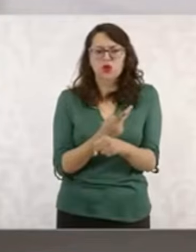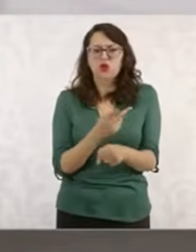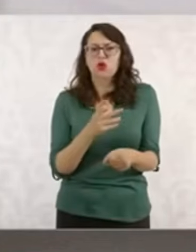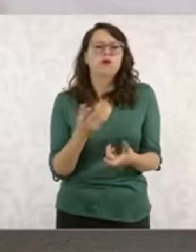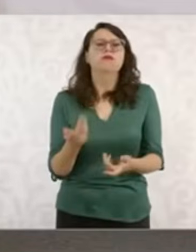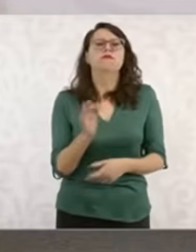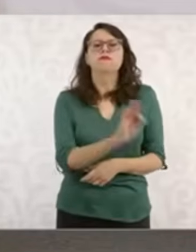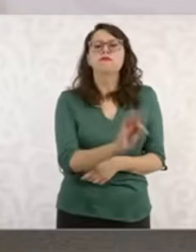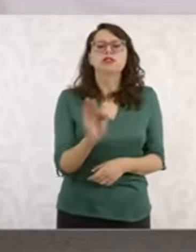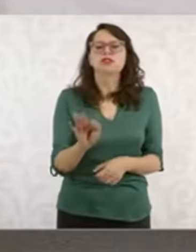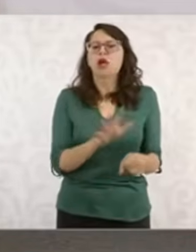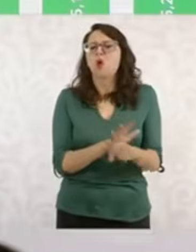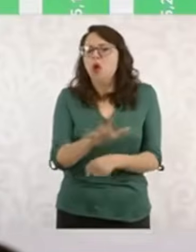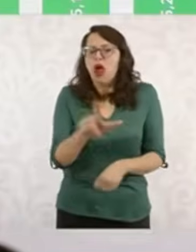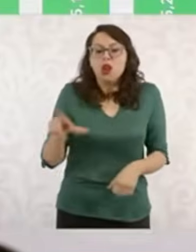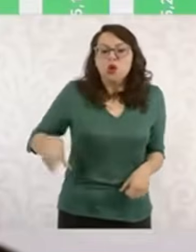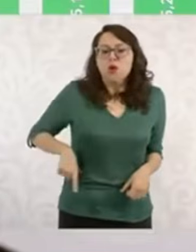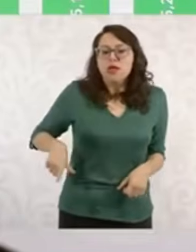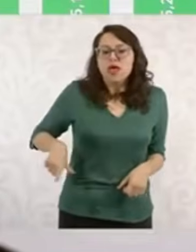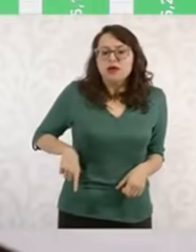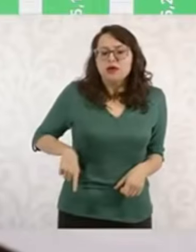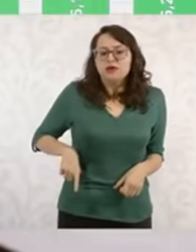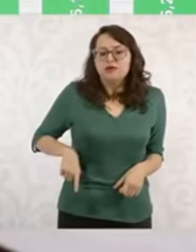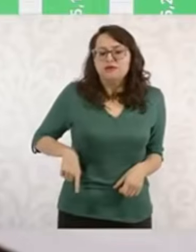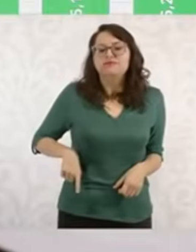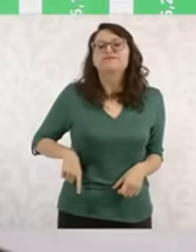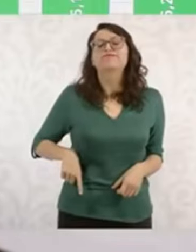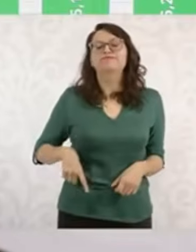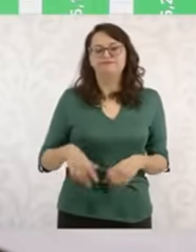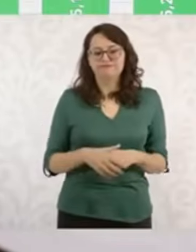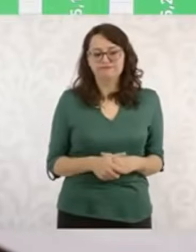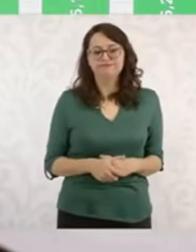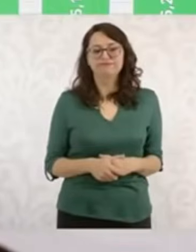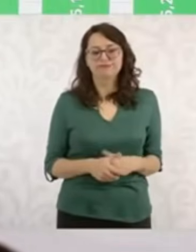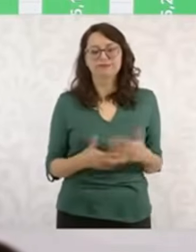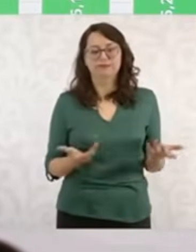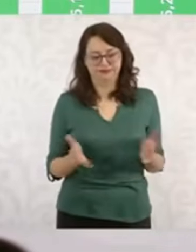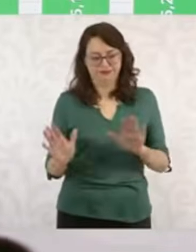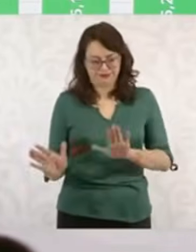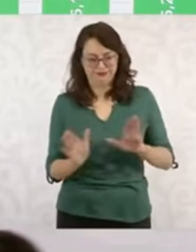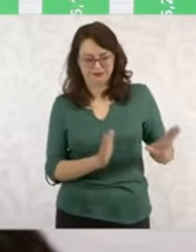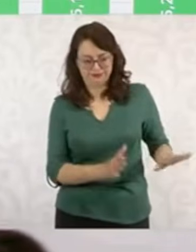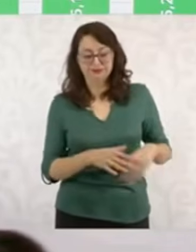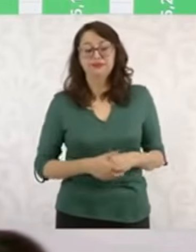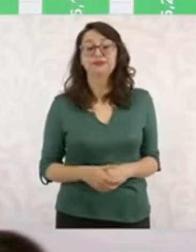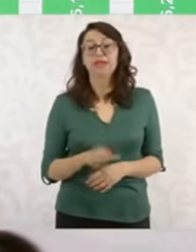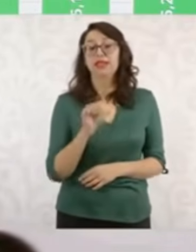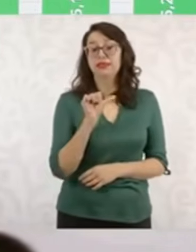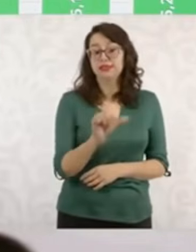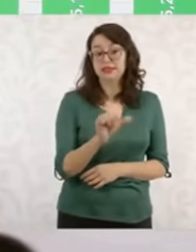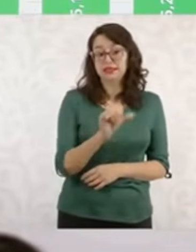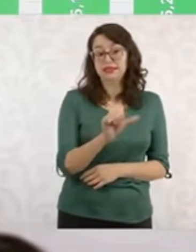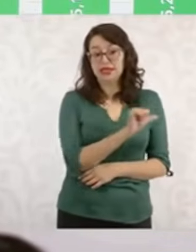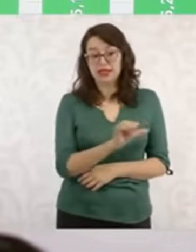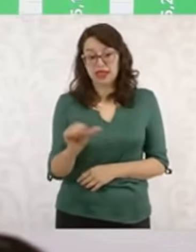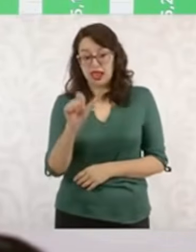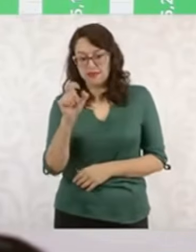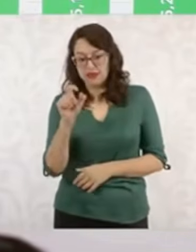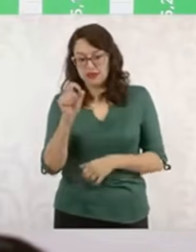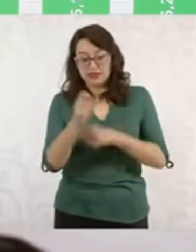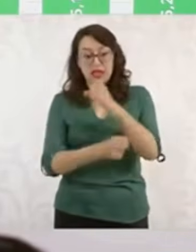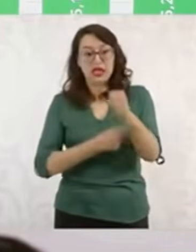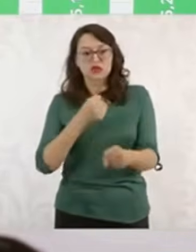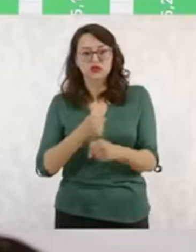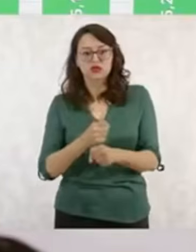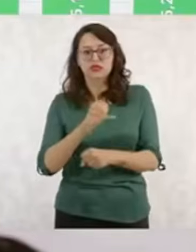internacionalmente? Y ahora explicamos también cómo es el nuevo esquema. Entonces, de 16 a 20 años, la cobertura es del